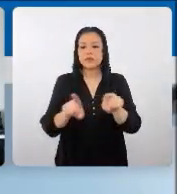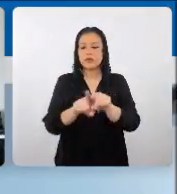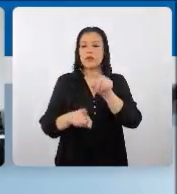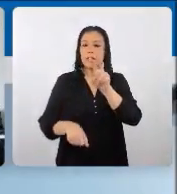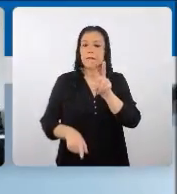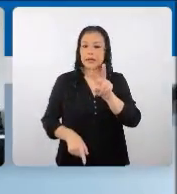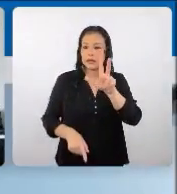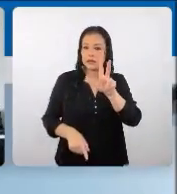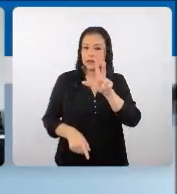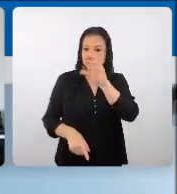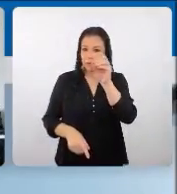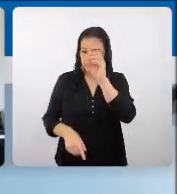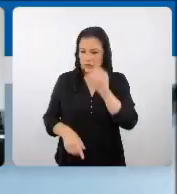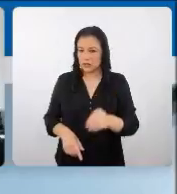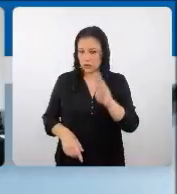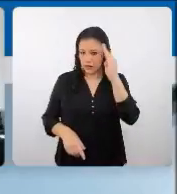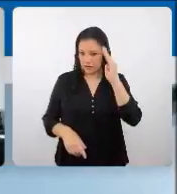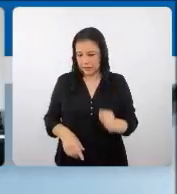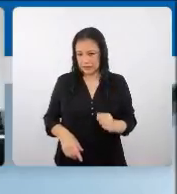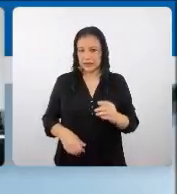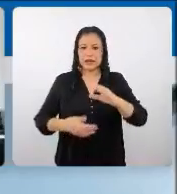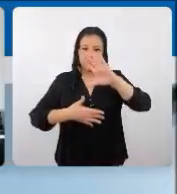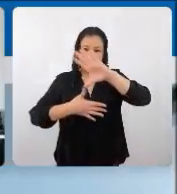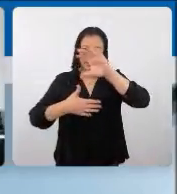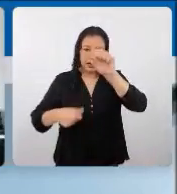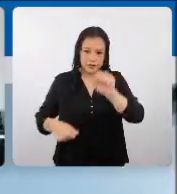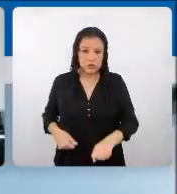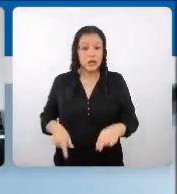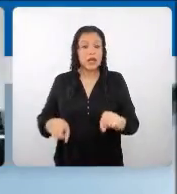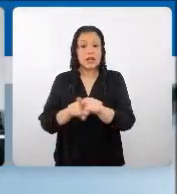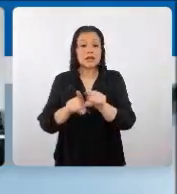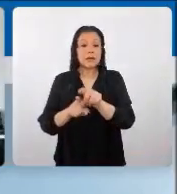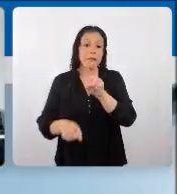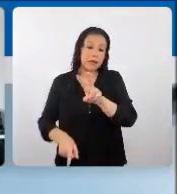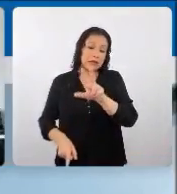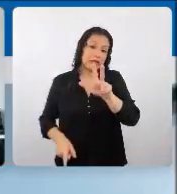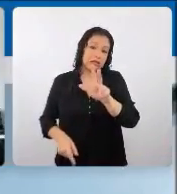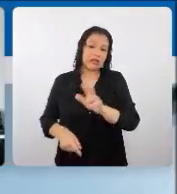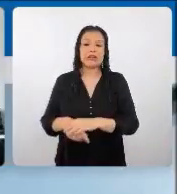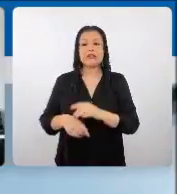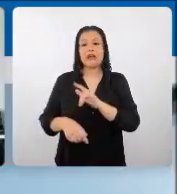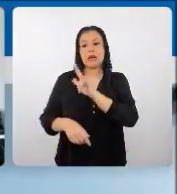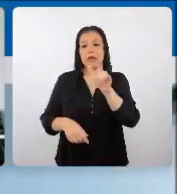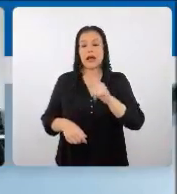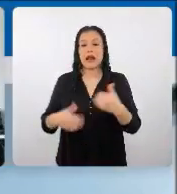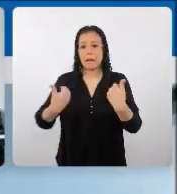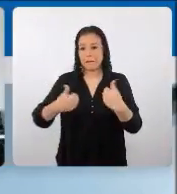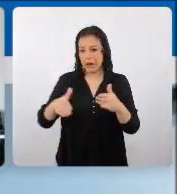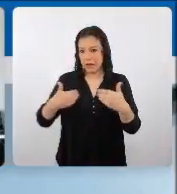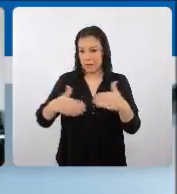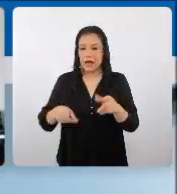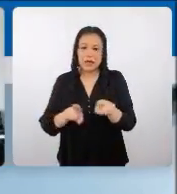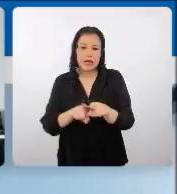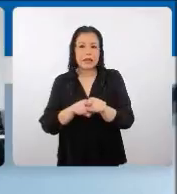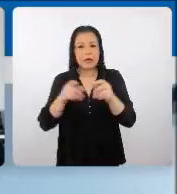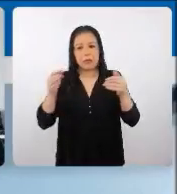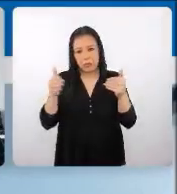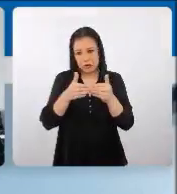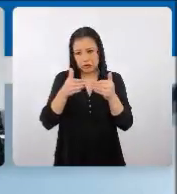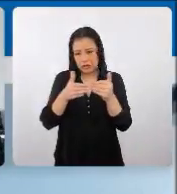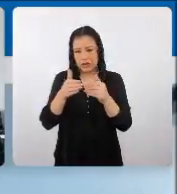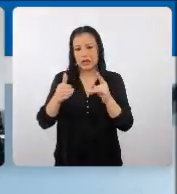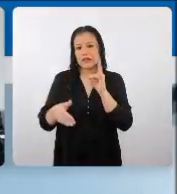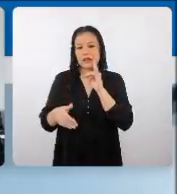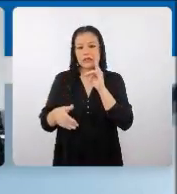23% a Brasil, en Sudamérica. También es un 23% el que tenía intención de venir a Panamá y, por un tema de cercanía,